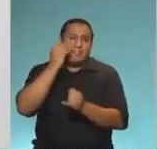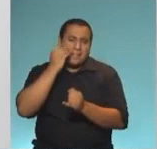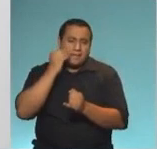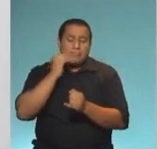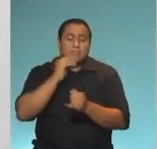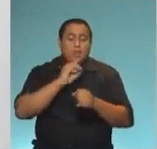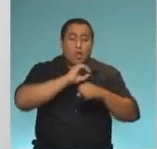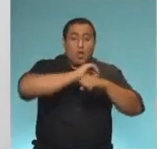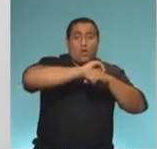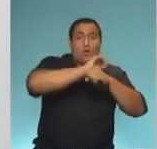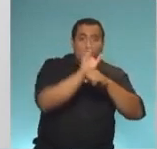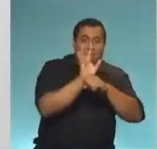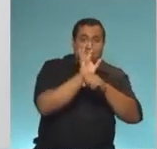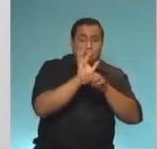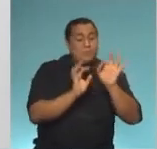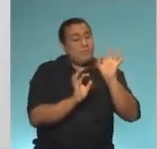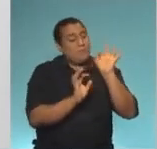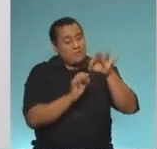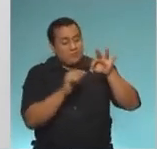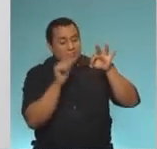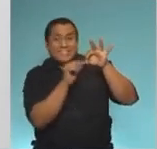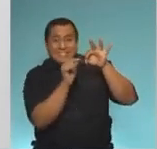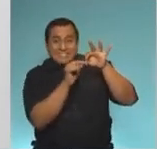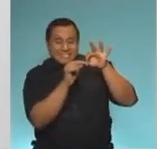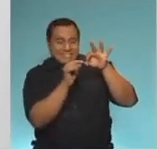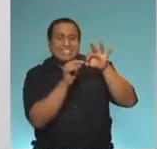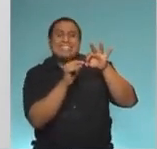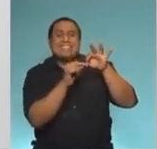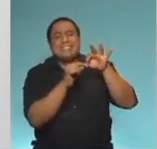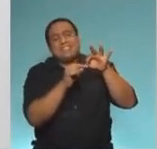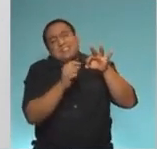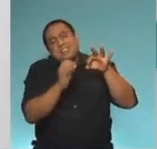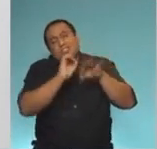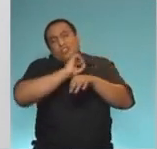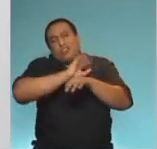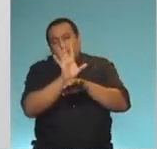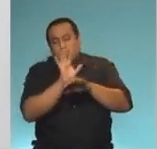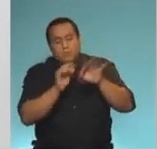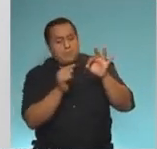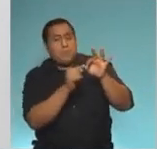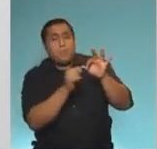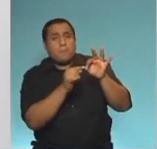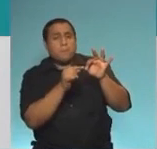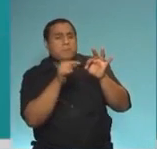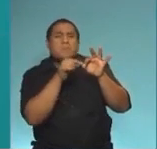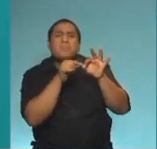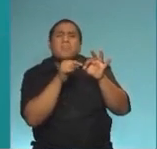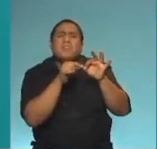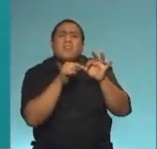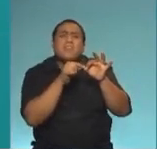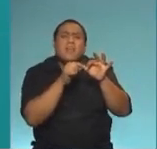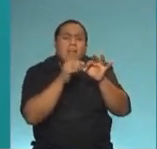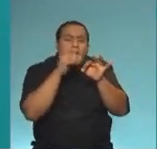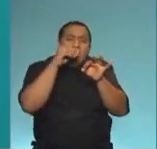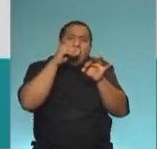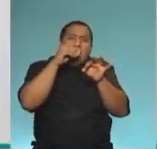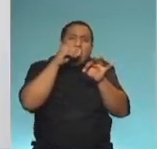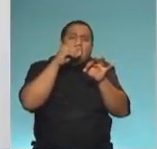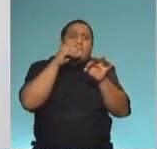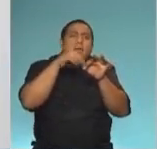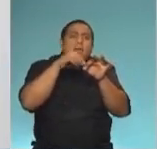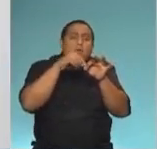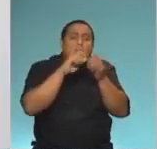de SARS-CoV-2, que es el nombre del virus que produce COVID, estamos hablando de un conjunto de mutaciones, o sea,